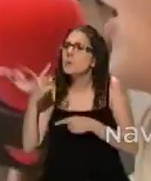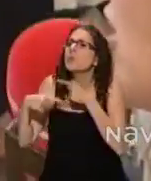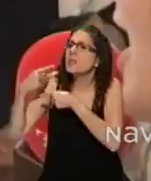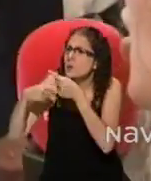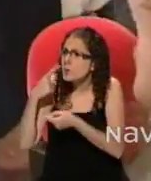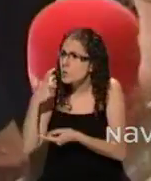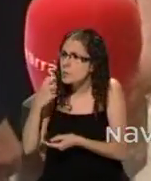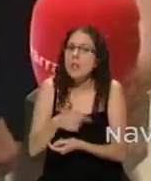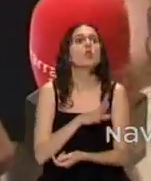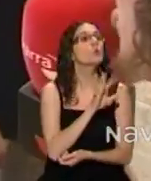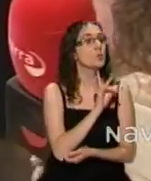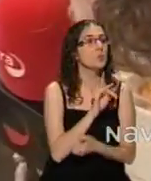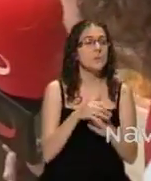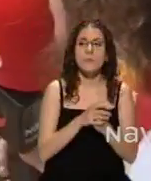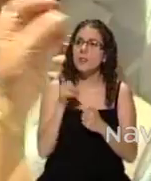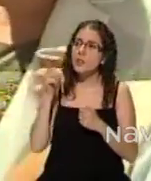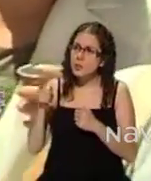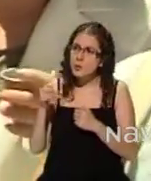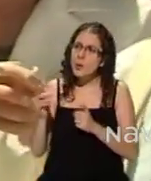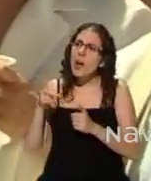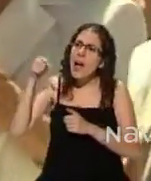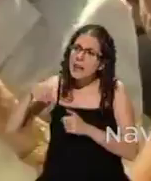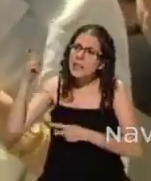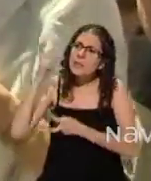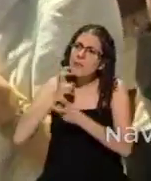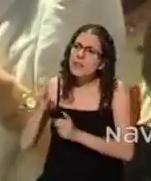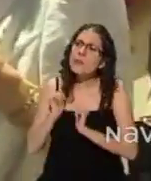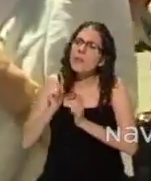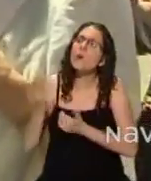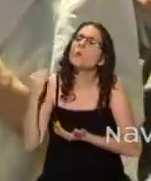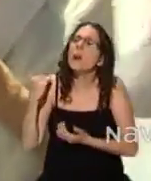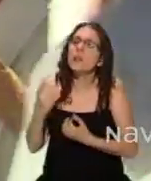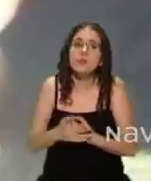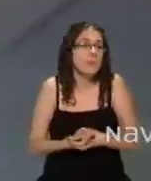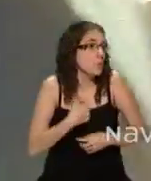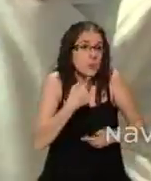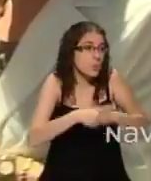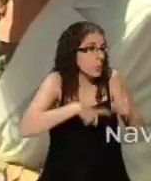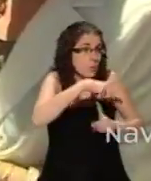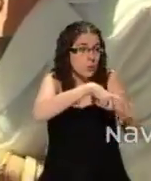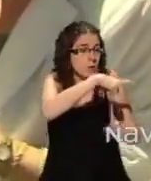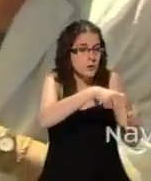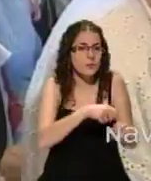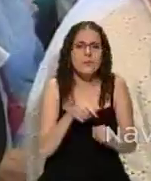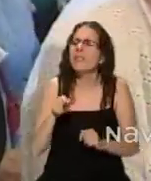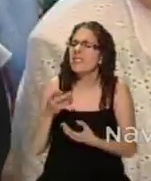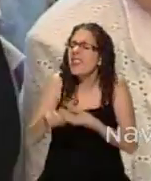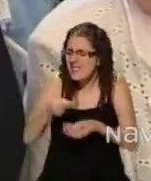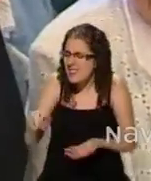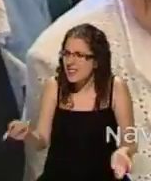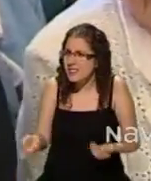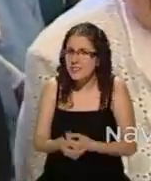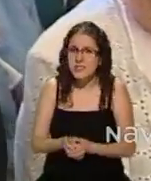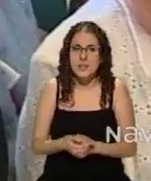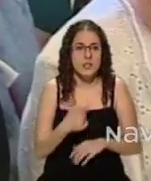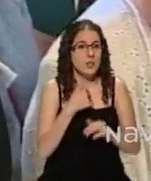¿Y cuántos años llevas viniendo a por la tradicional pasta de fiesta? Todos los años. ¿Qué hace usted aquí? Esperando